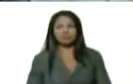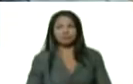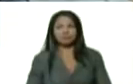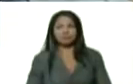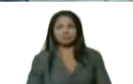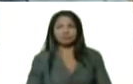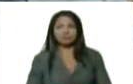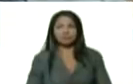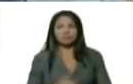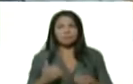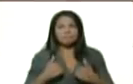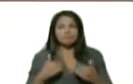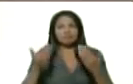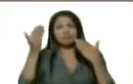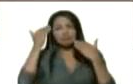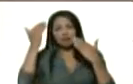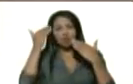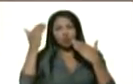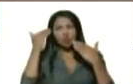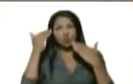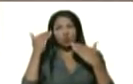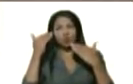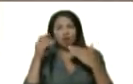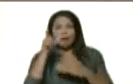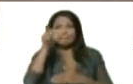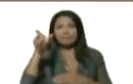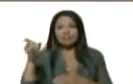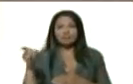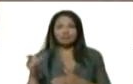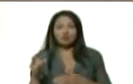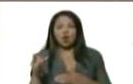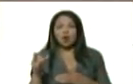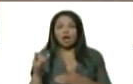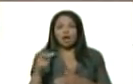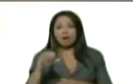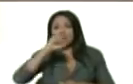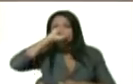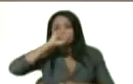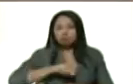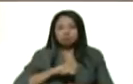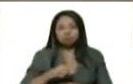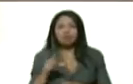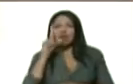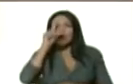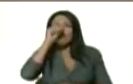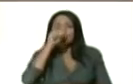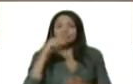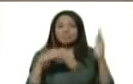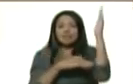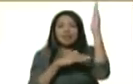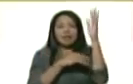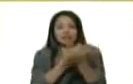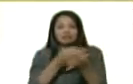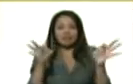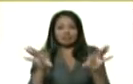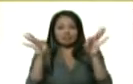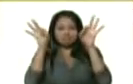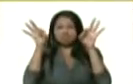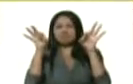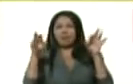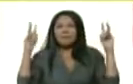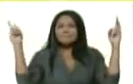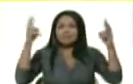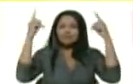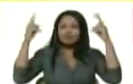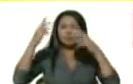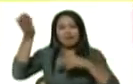darle mi saludo a los fanáticos del Cardenales de Lara por la tremenda victoria de ayer en